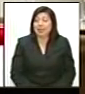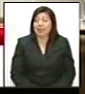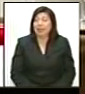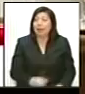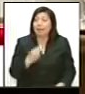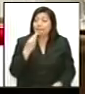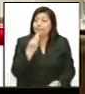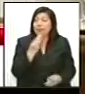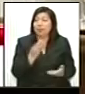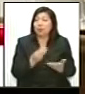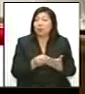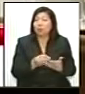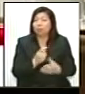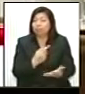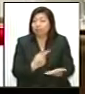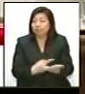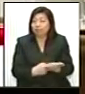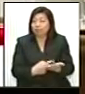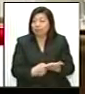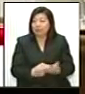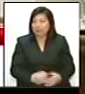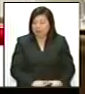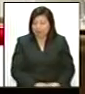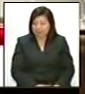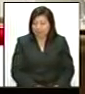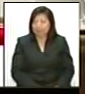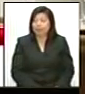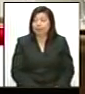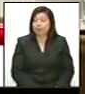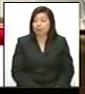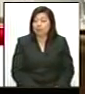amerita un consenso. Sí, congresista.